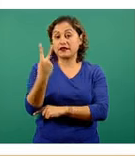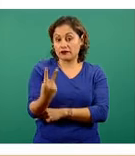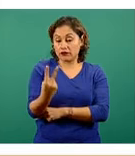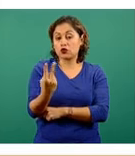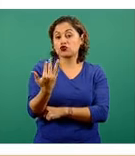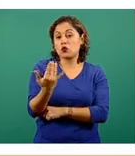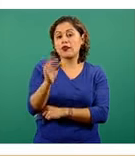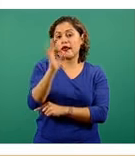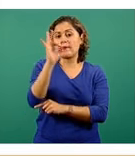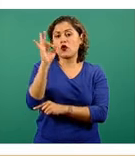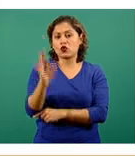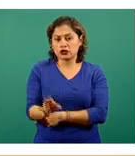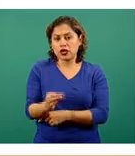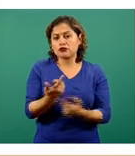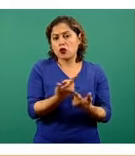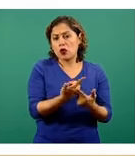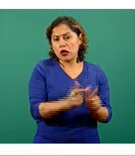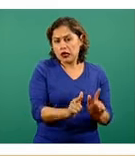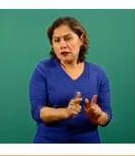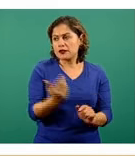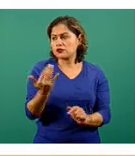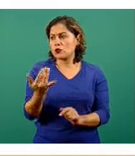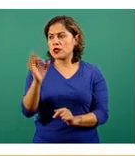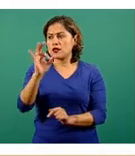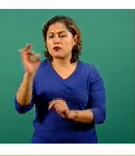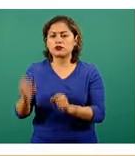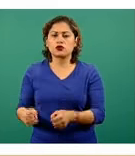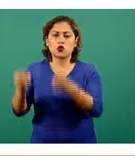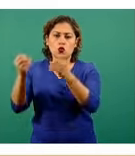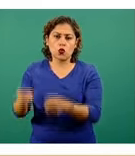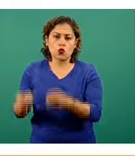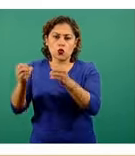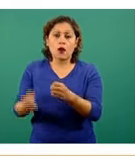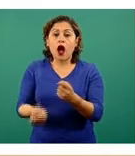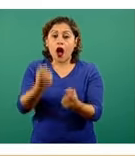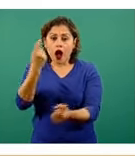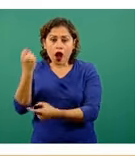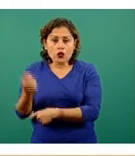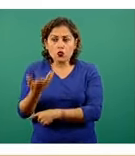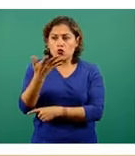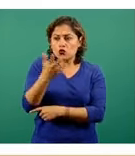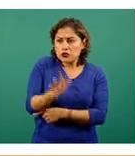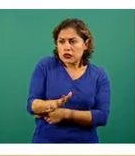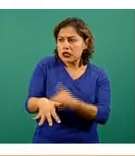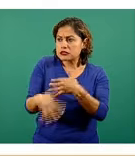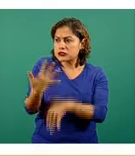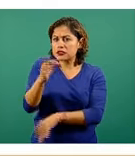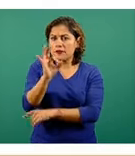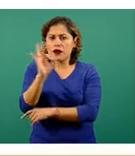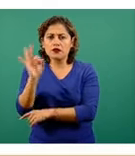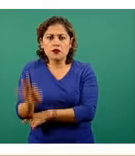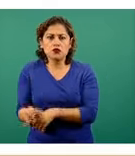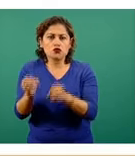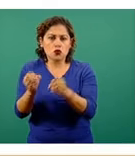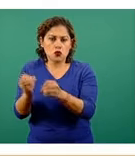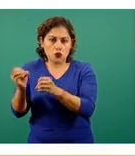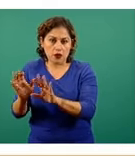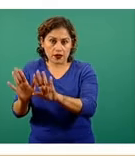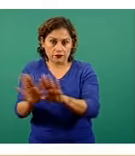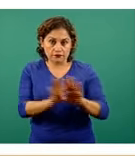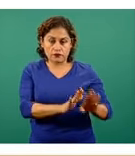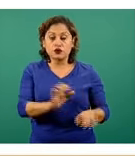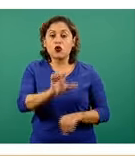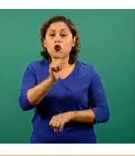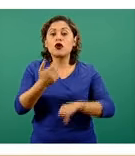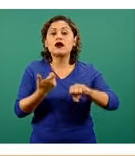50% de ocupación, algunas inclusive tienen ocupaciones que son solo del 10, 15 o 20%. Sin embargo, hay 7 entidades que